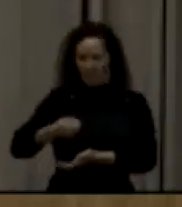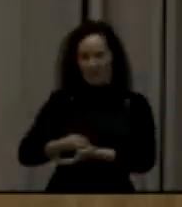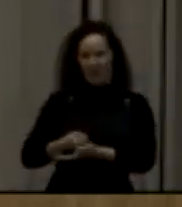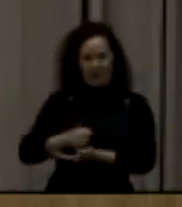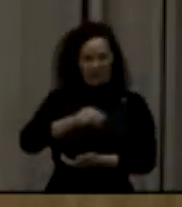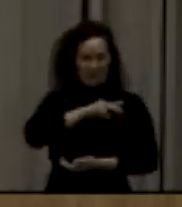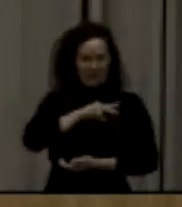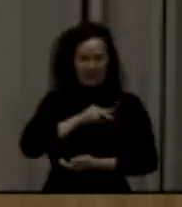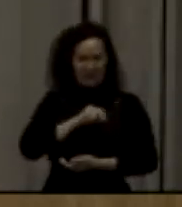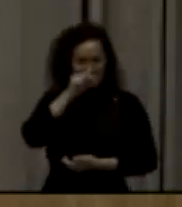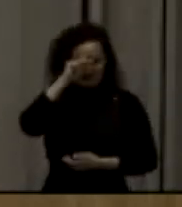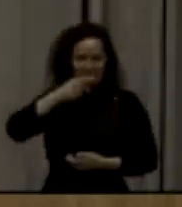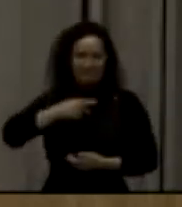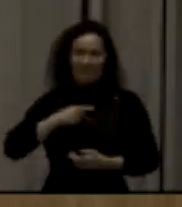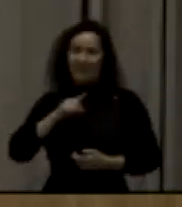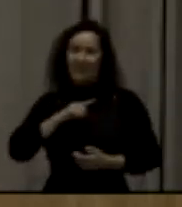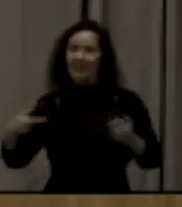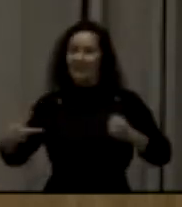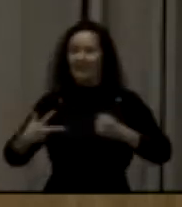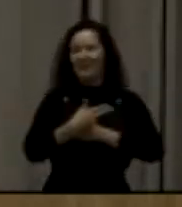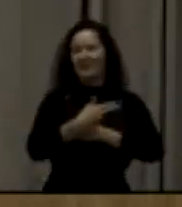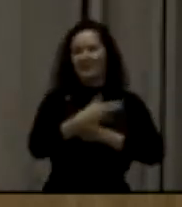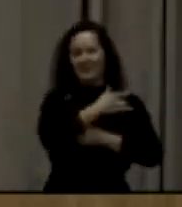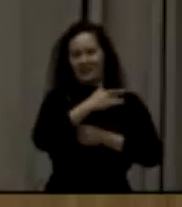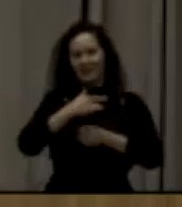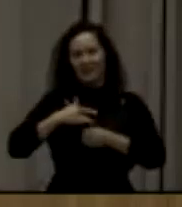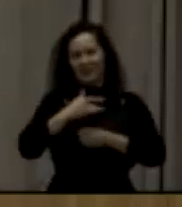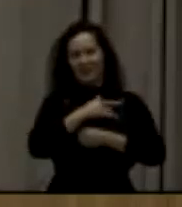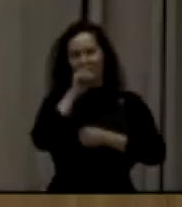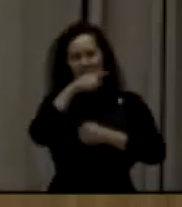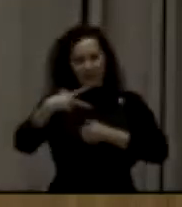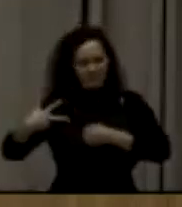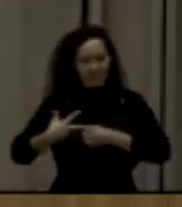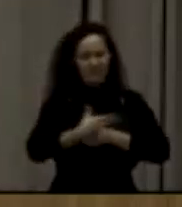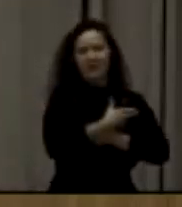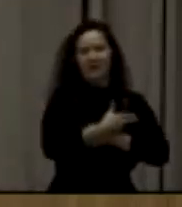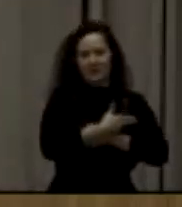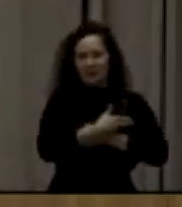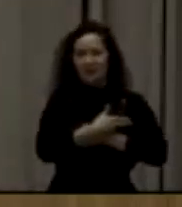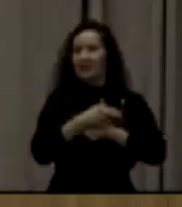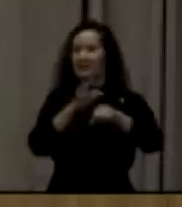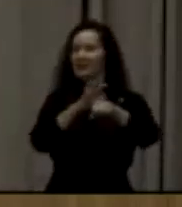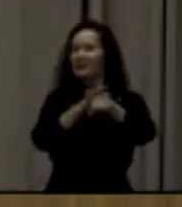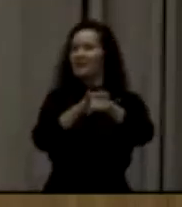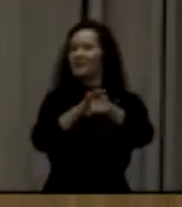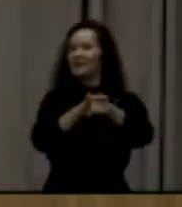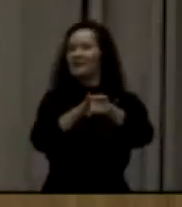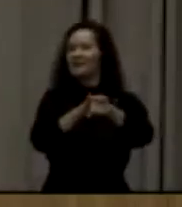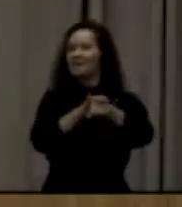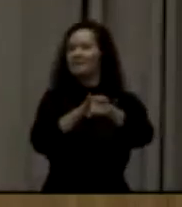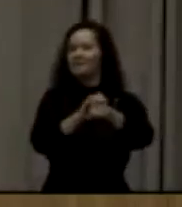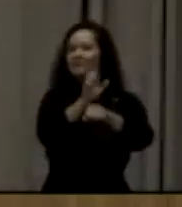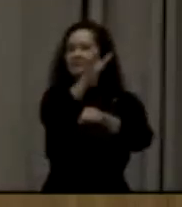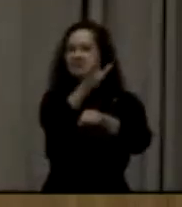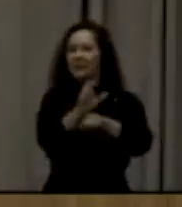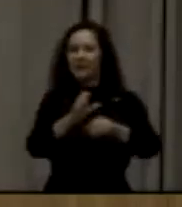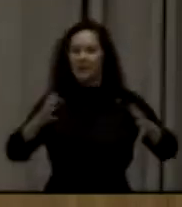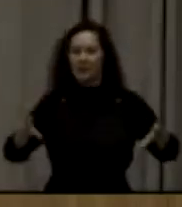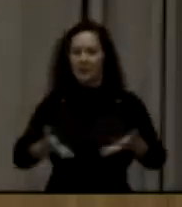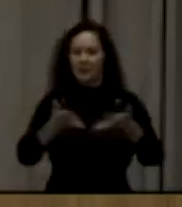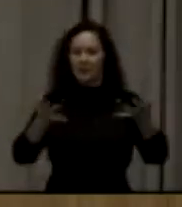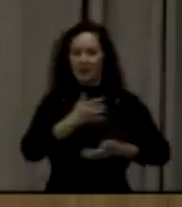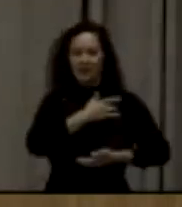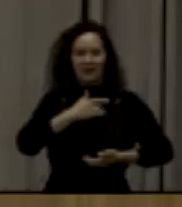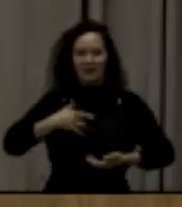una contingencia porque para ellos la salud es contingencia enfermedad porque por supuesto allí no pasa el tema de la promoción verdad Pero